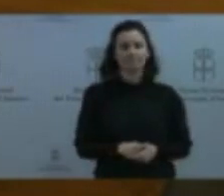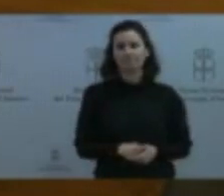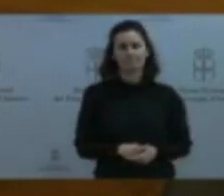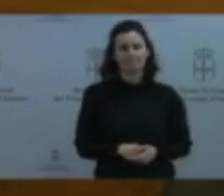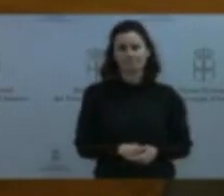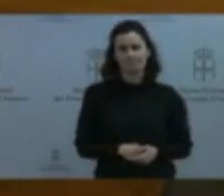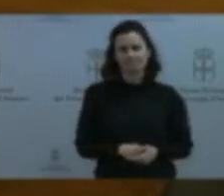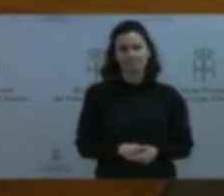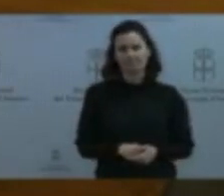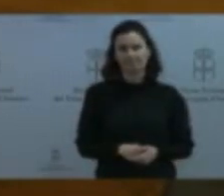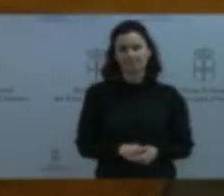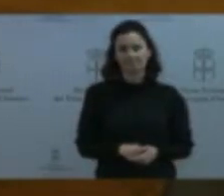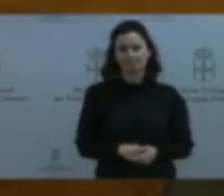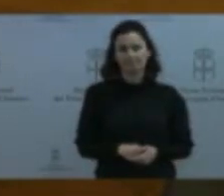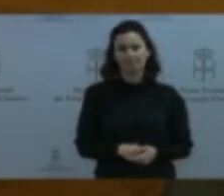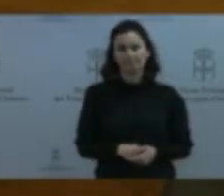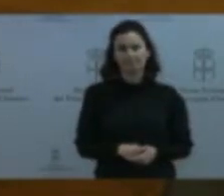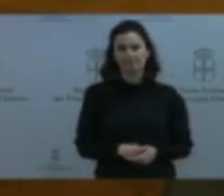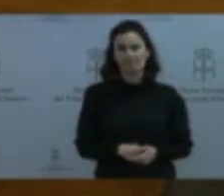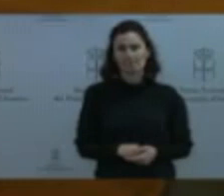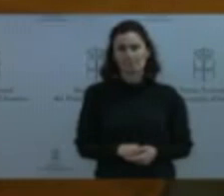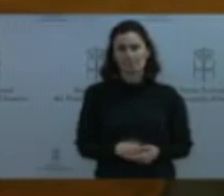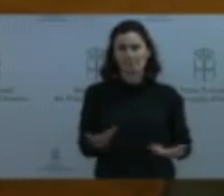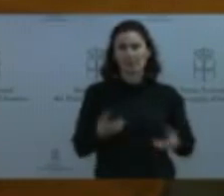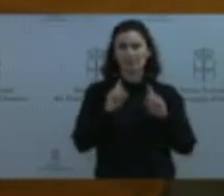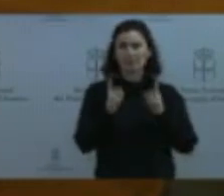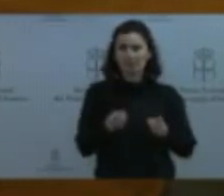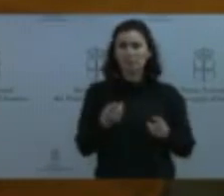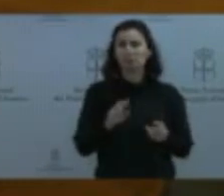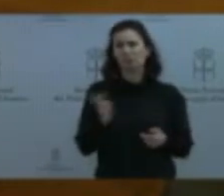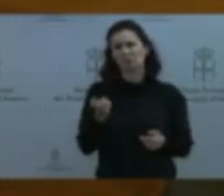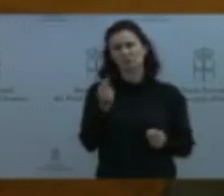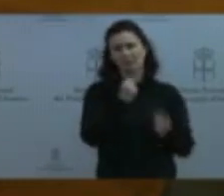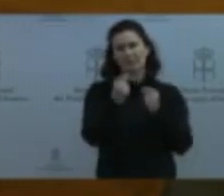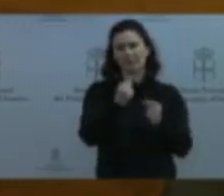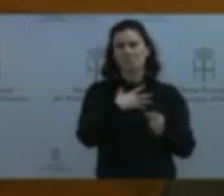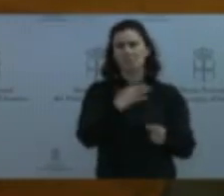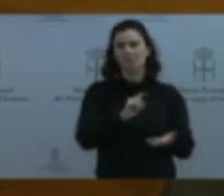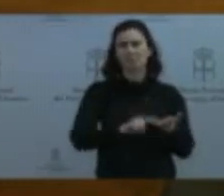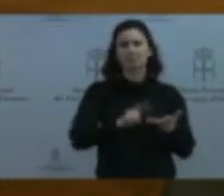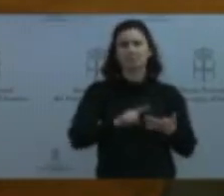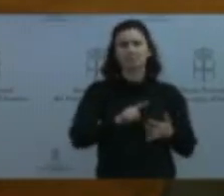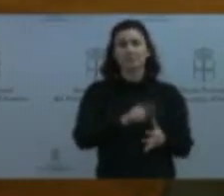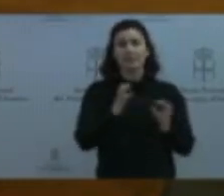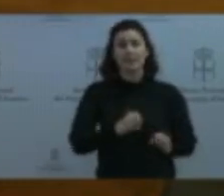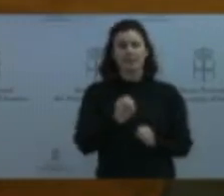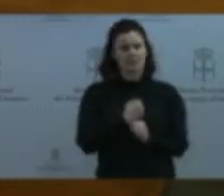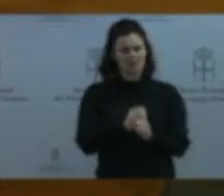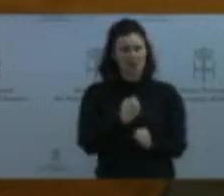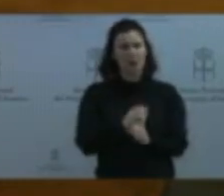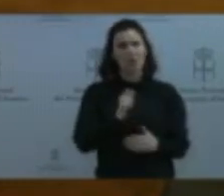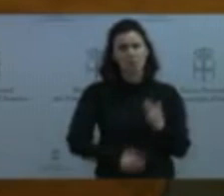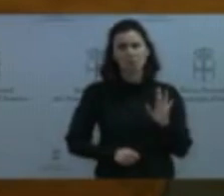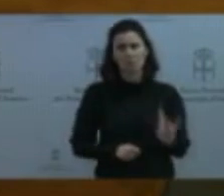connivencia. Bueno, el caso Musel también le podría detallar muchas más cosas. Efectivamente, ustedes nos han hecho trabajar mucho en relación a esta especie de argumentarios